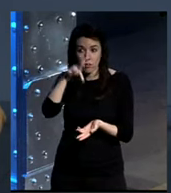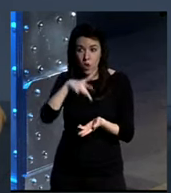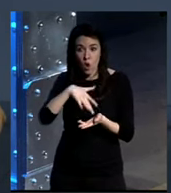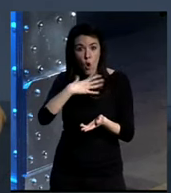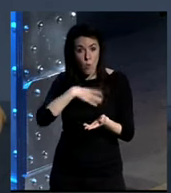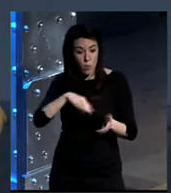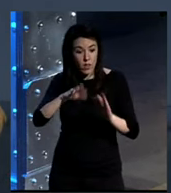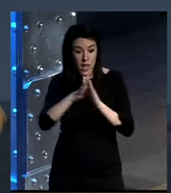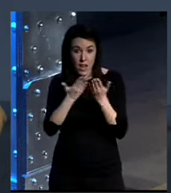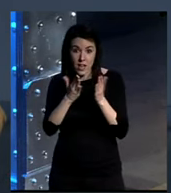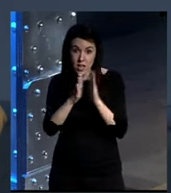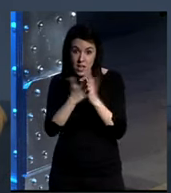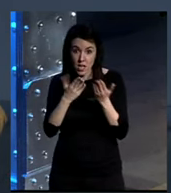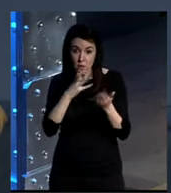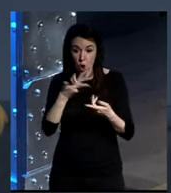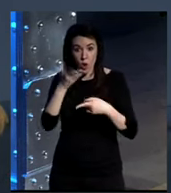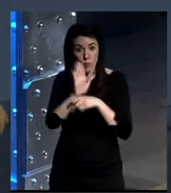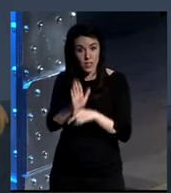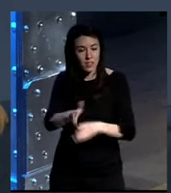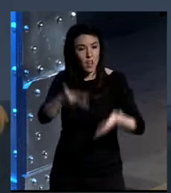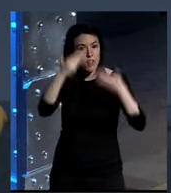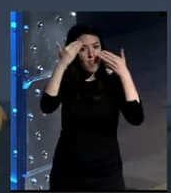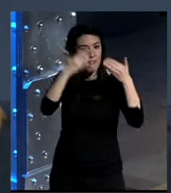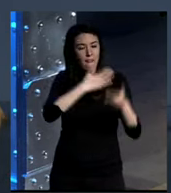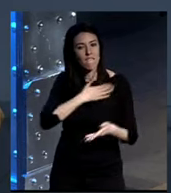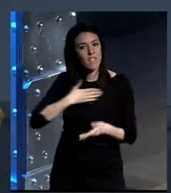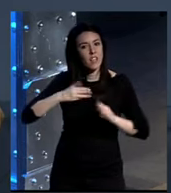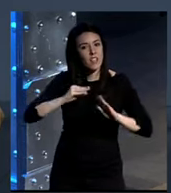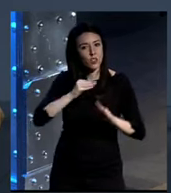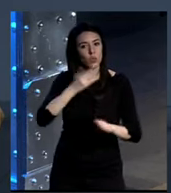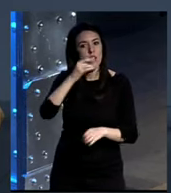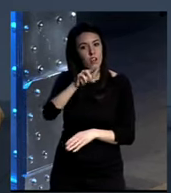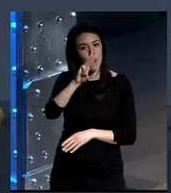el libro que hoy se presenta a su querida Paquita.